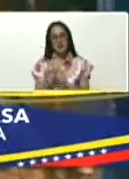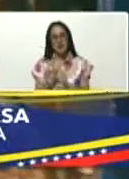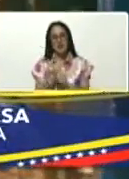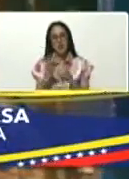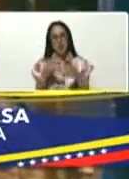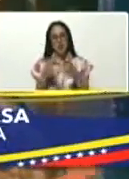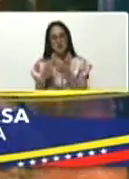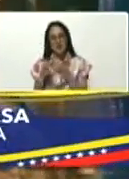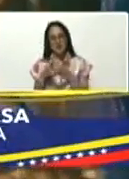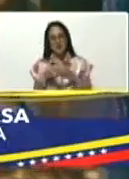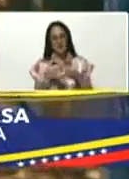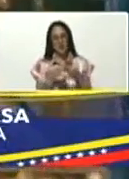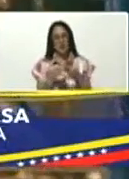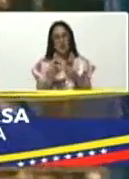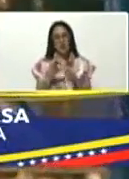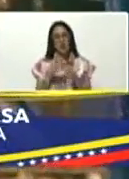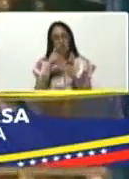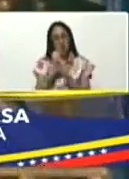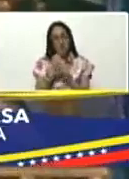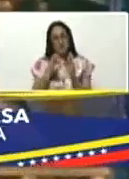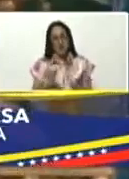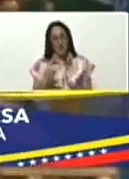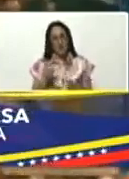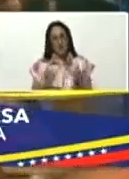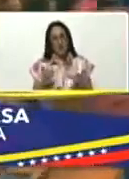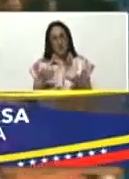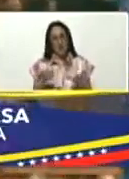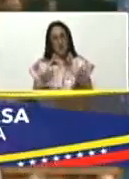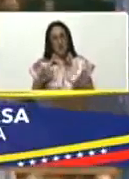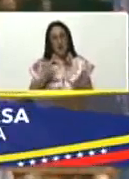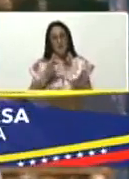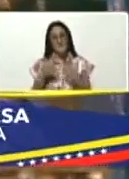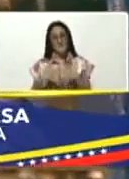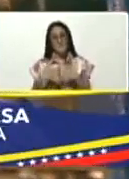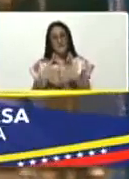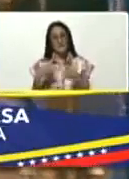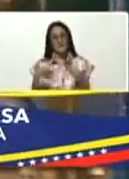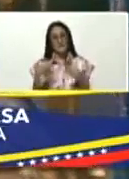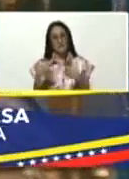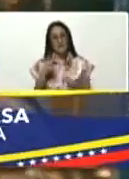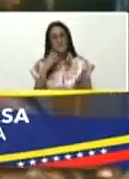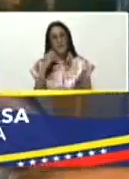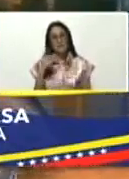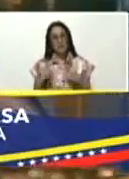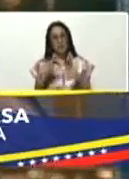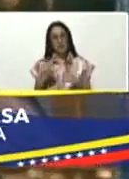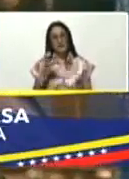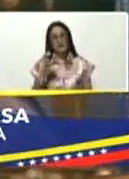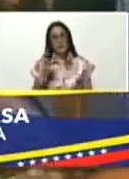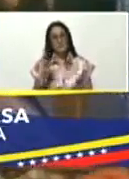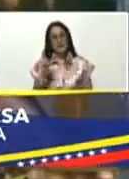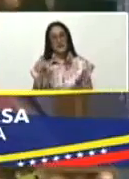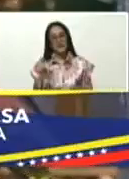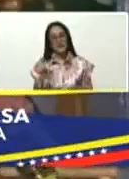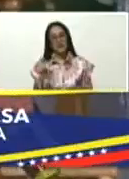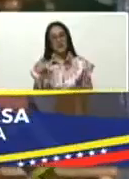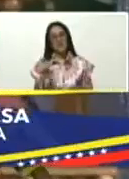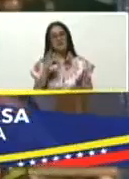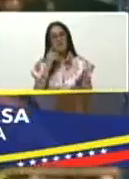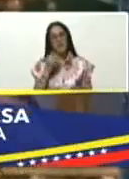organización de base de nuestros trabajadores en Monómero a partir de la experiencia productiva de los CPT. José Guerrero, comparte